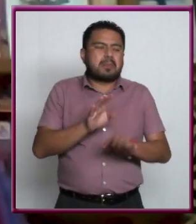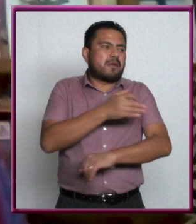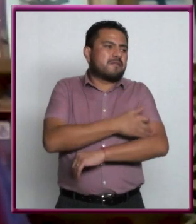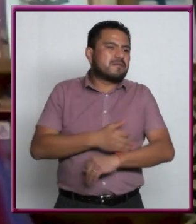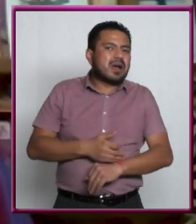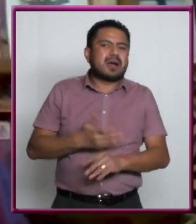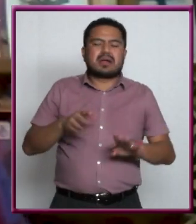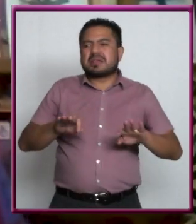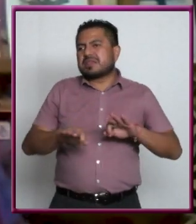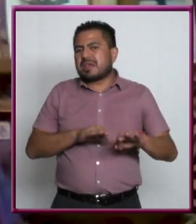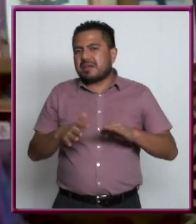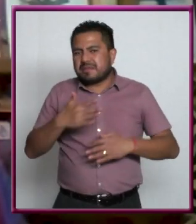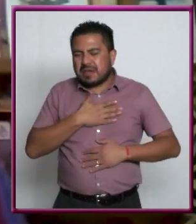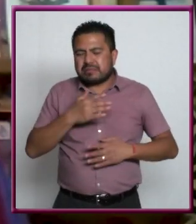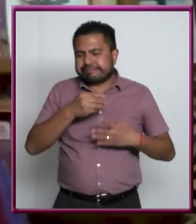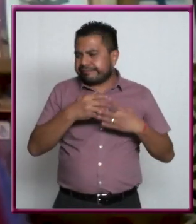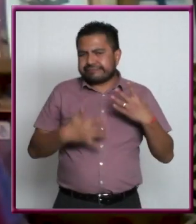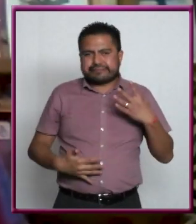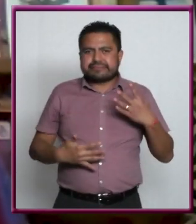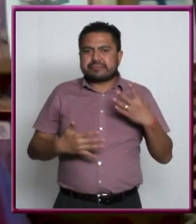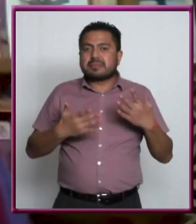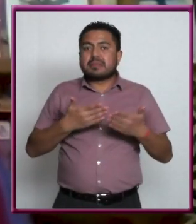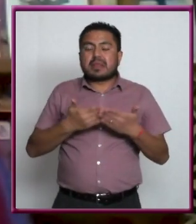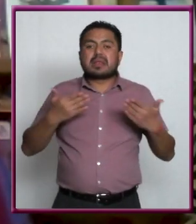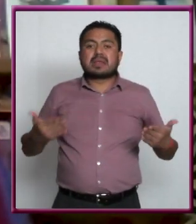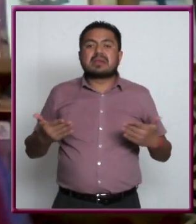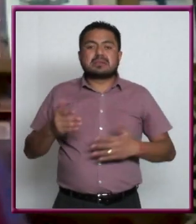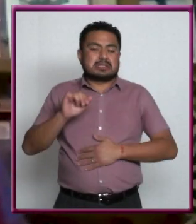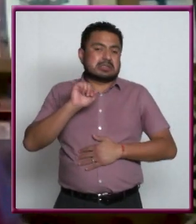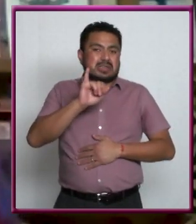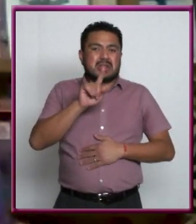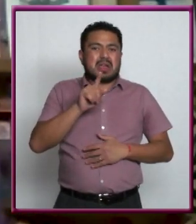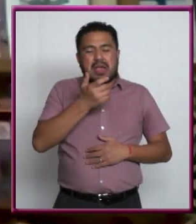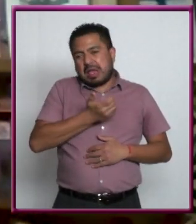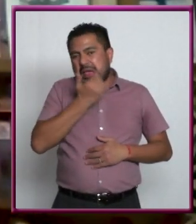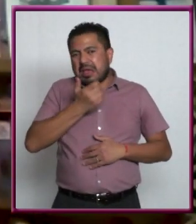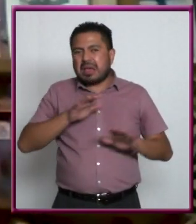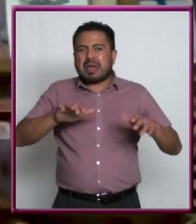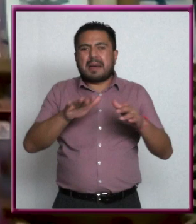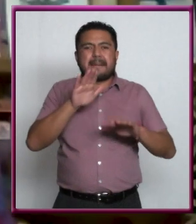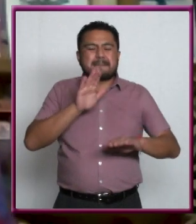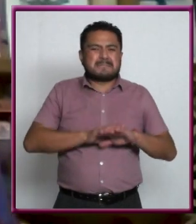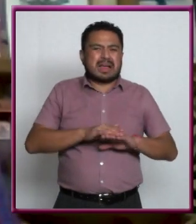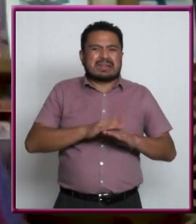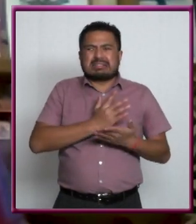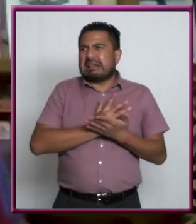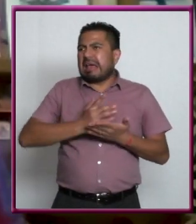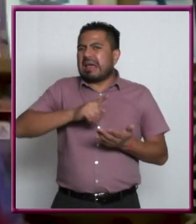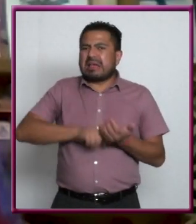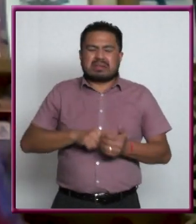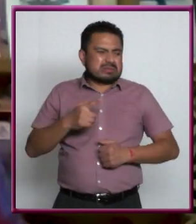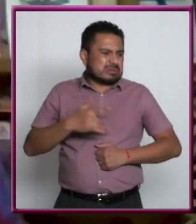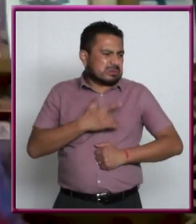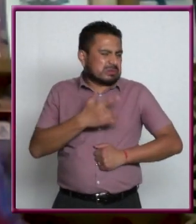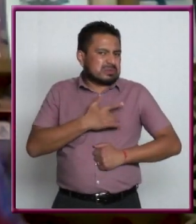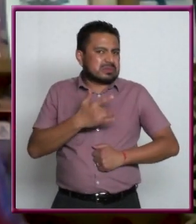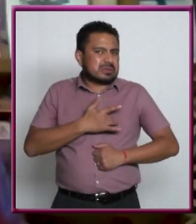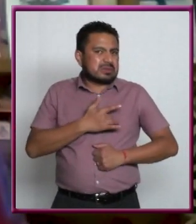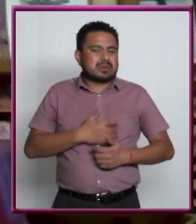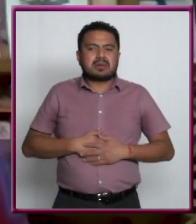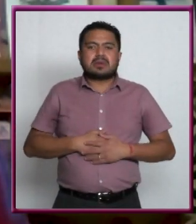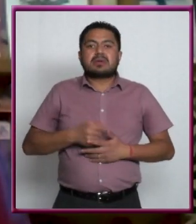de nuestra familia, de nuestros trabajos, etcétera. Entonces, si una práctica, por muy extravagante que